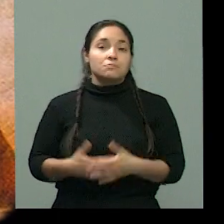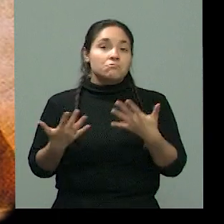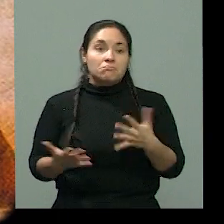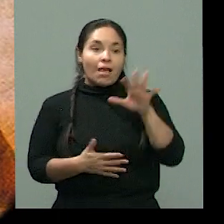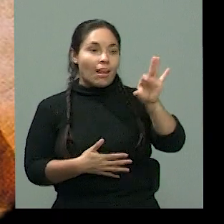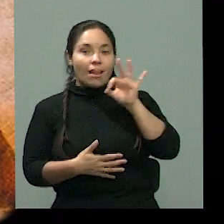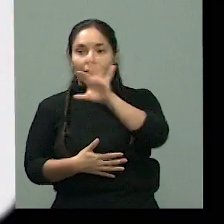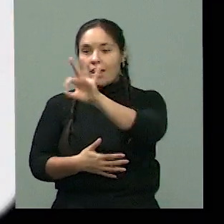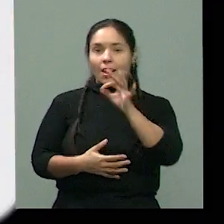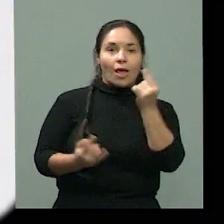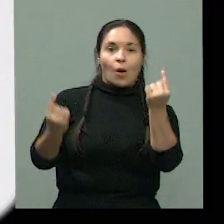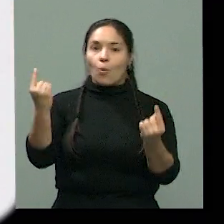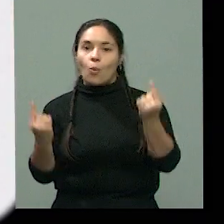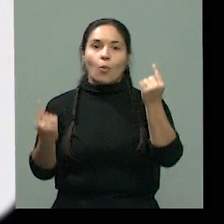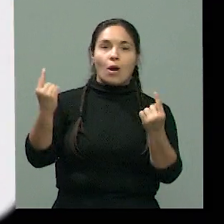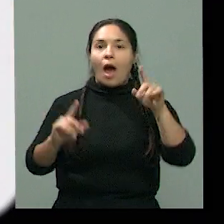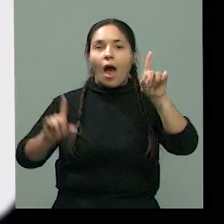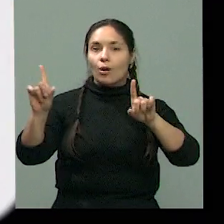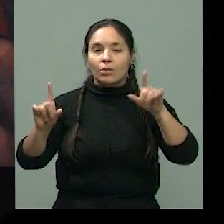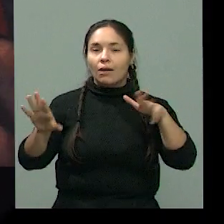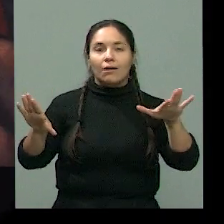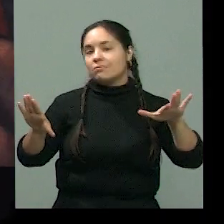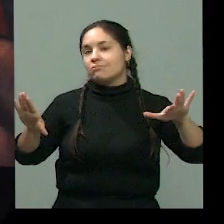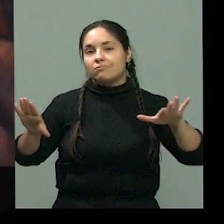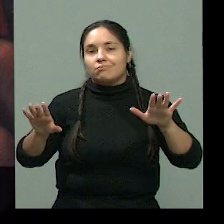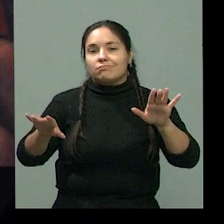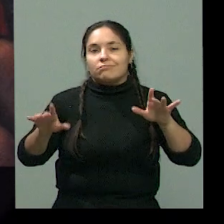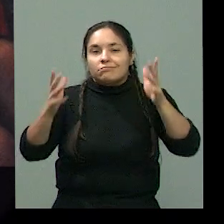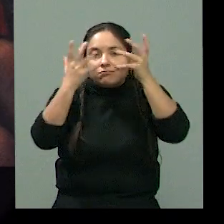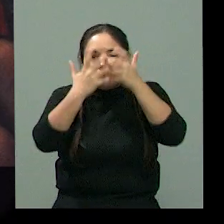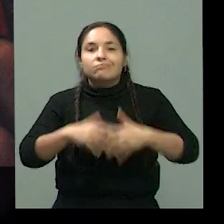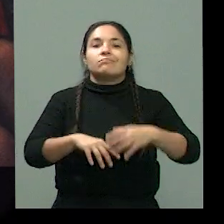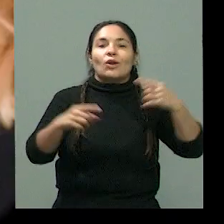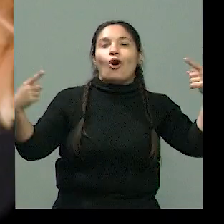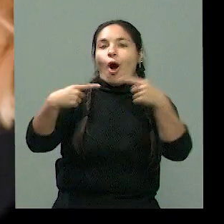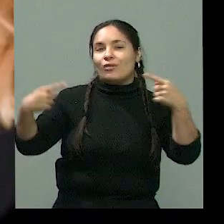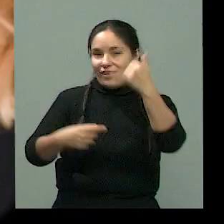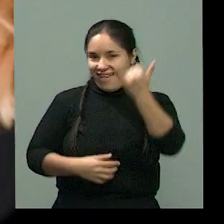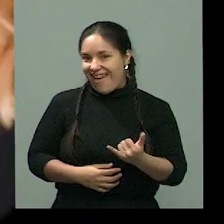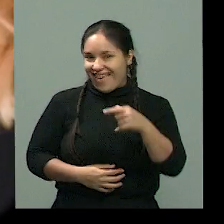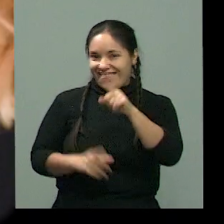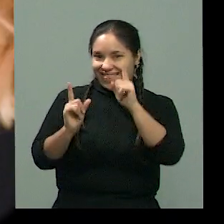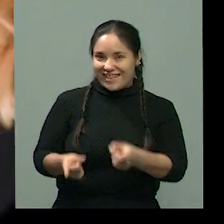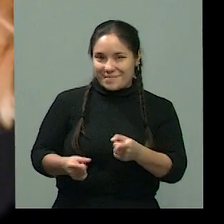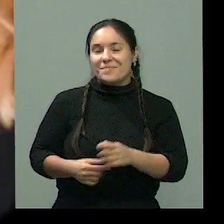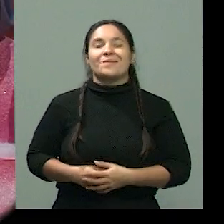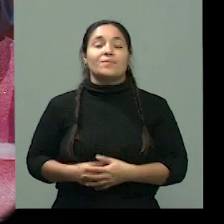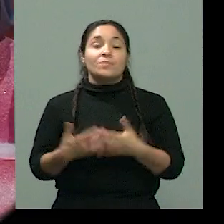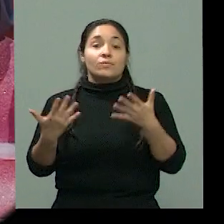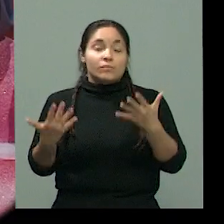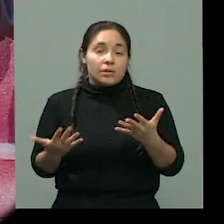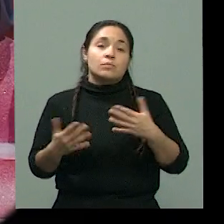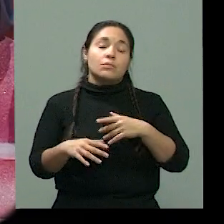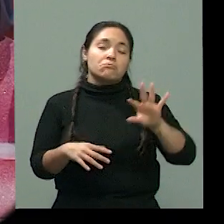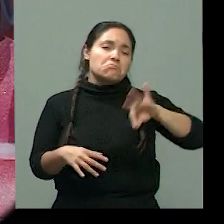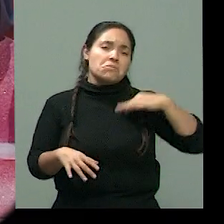o simpatizar con alguna idea, automáticamente conocemos la contraparte y al mismo tiempo vamos a lo